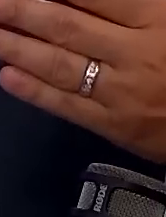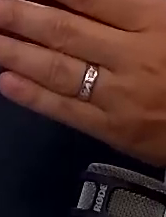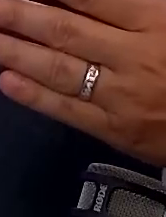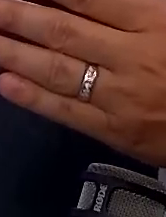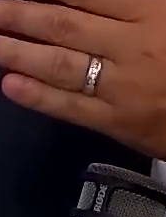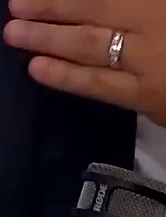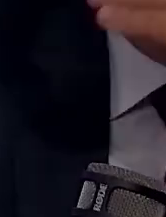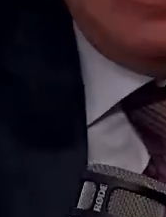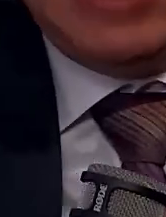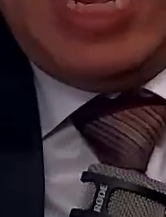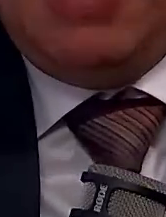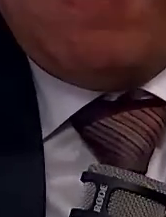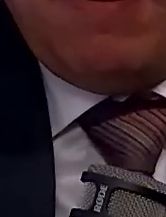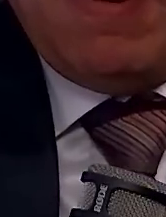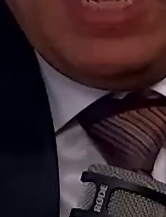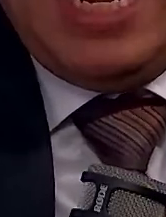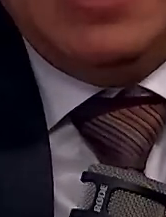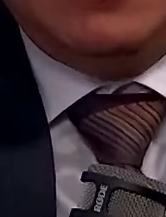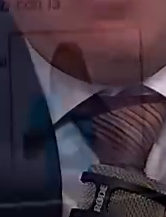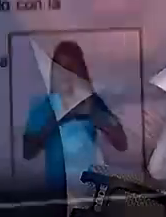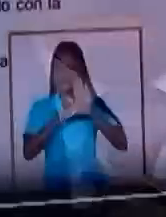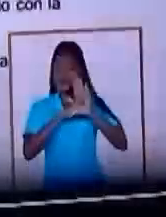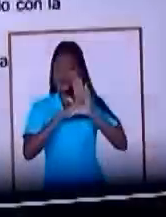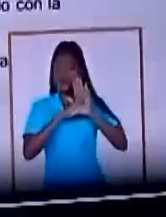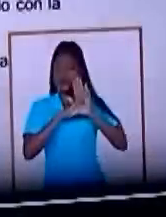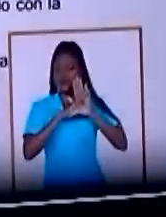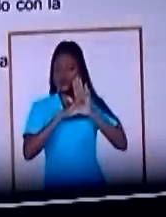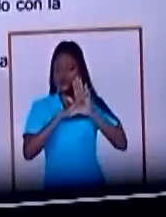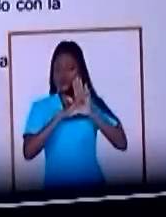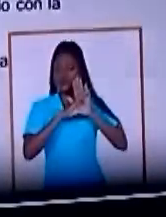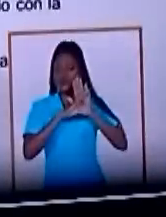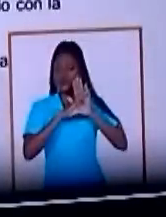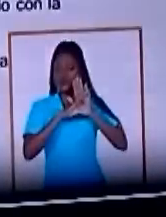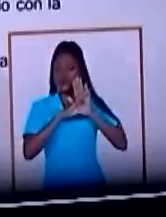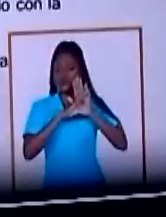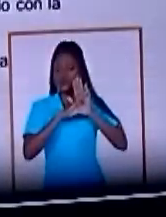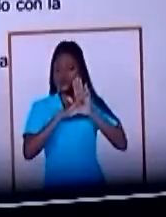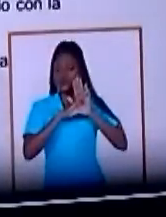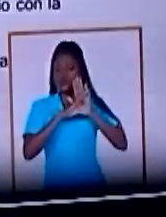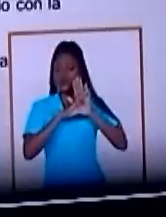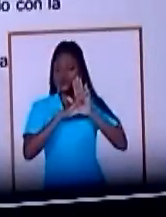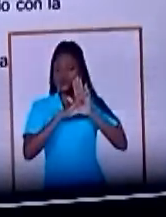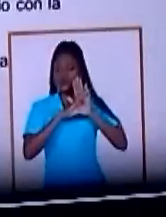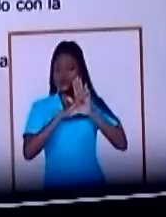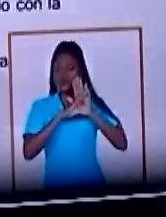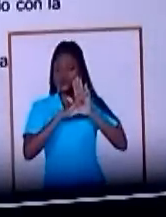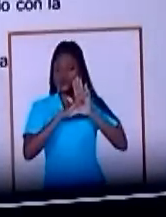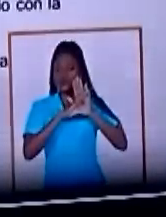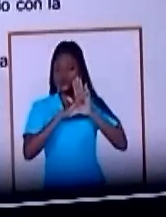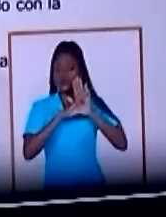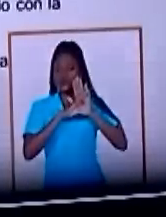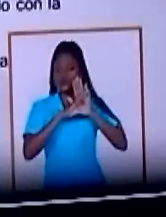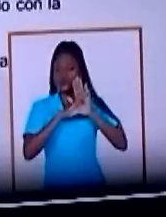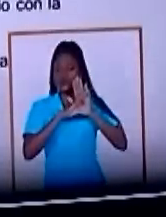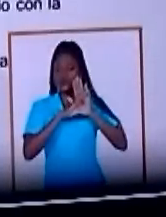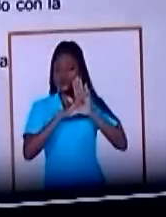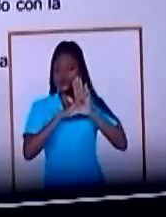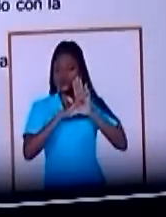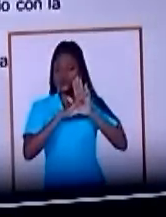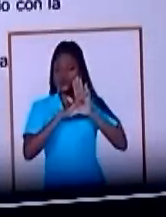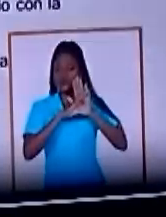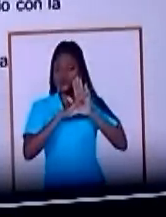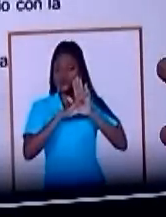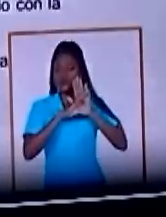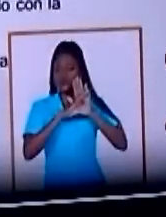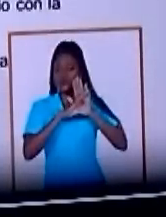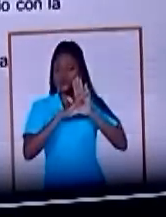que ver la cifra Ponme la tres ahí papi para que la gente vea lo mismo que yo si ellos están diciendo que 132,000 productores de